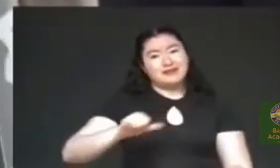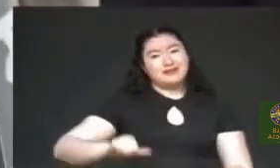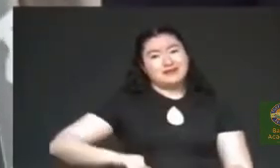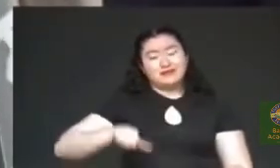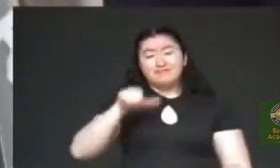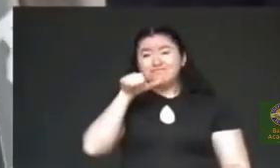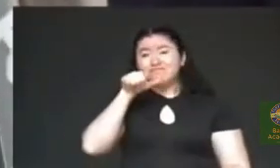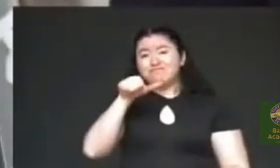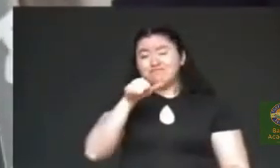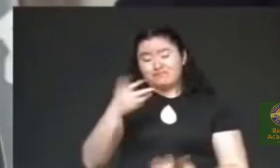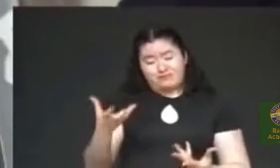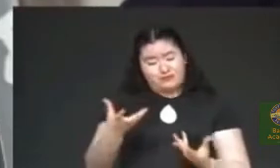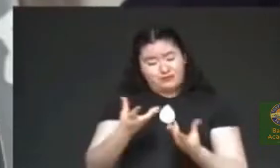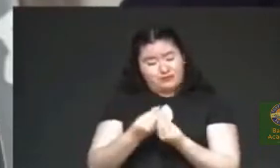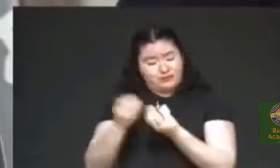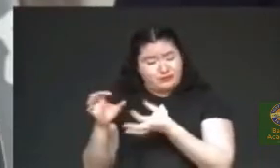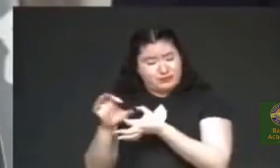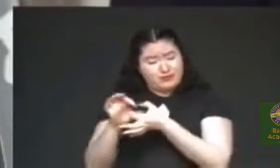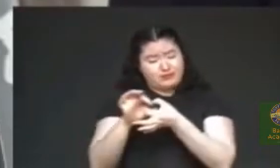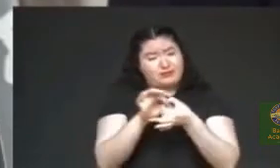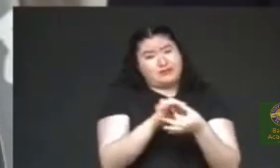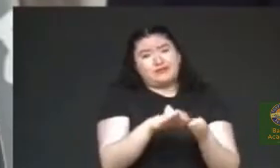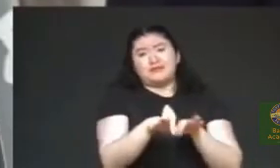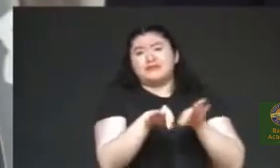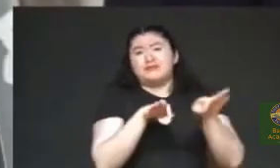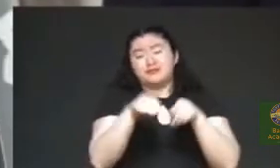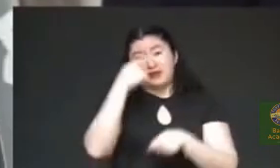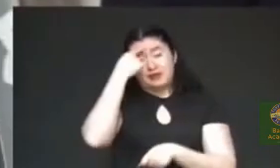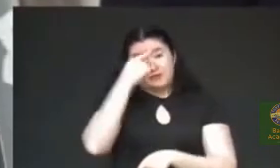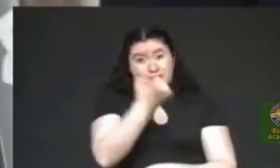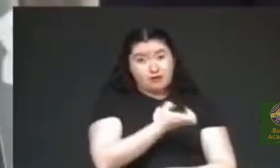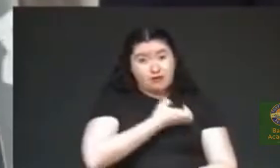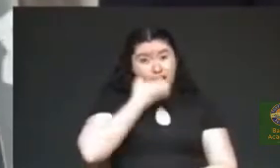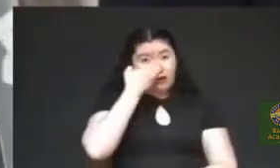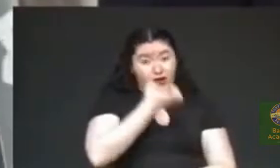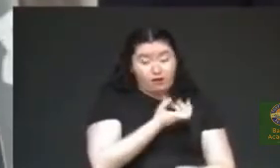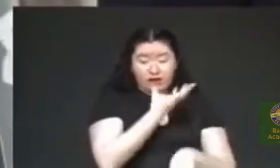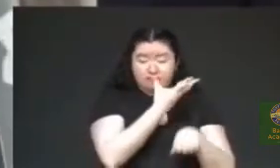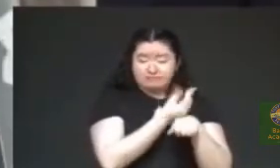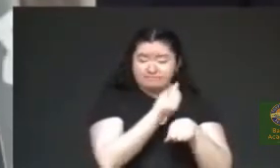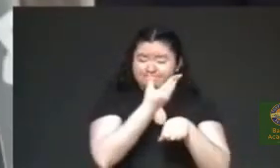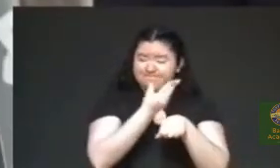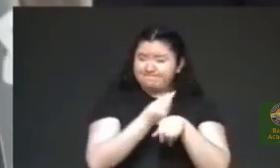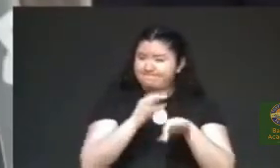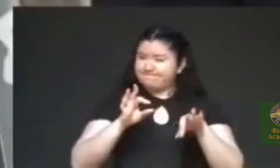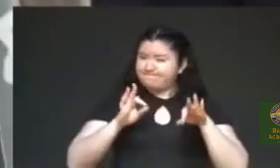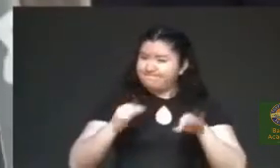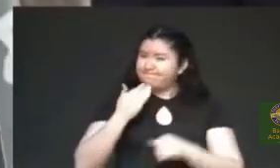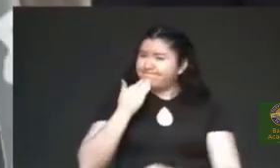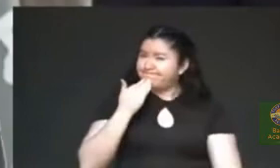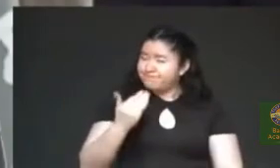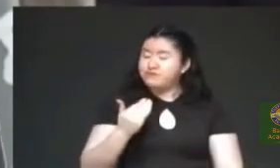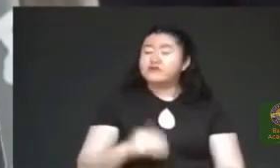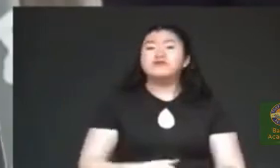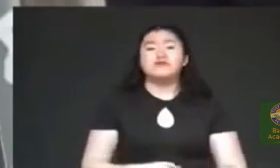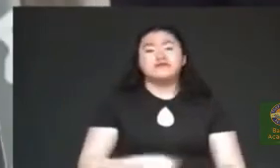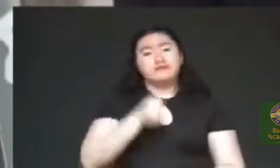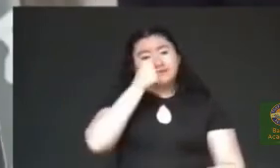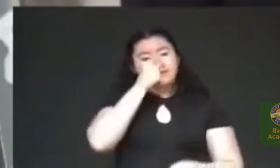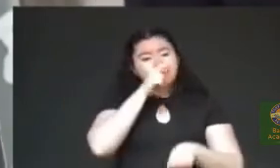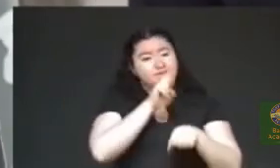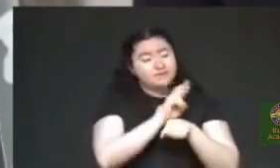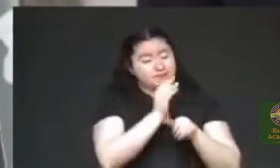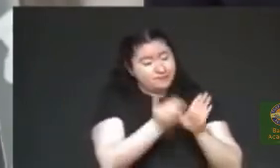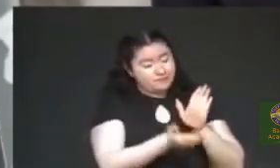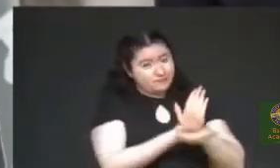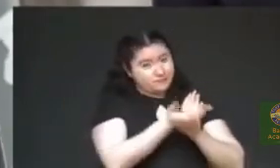estado trabajando de la mano para poder poner las escuelas al 100, a la Secretaría de Obras y Servicios,